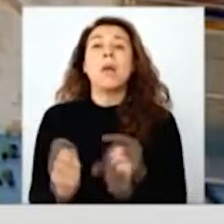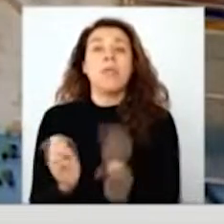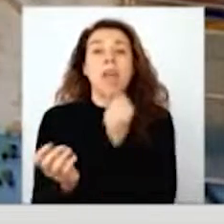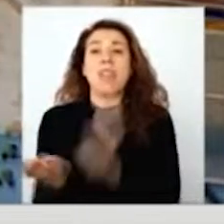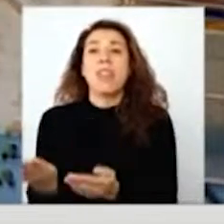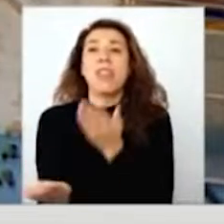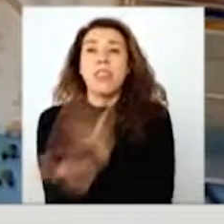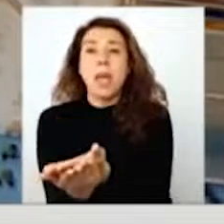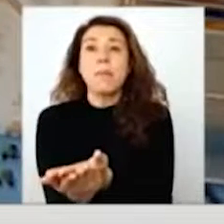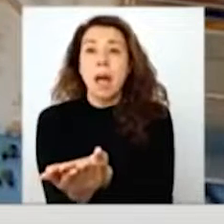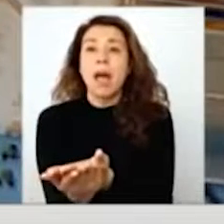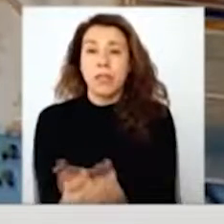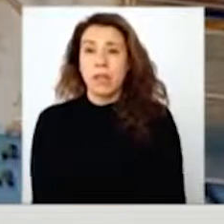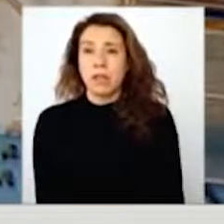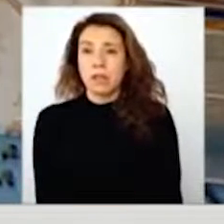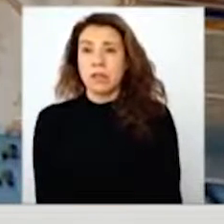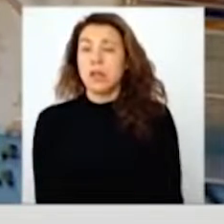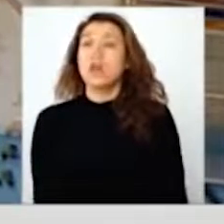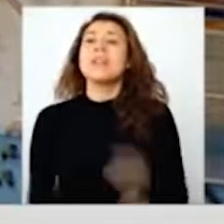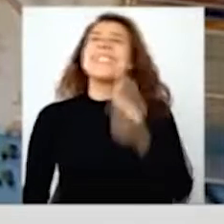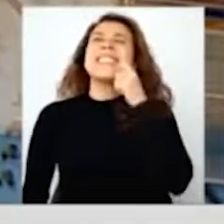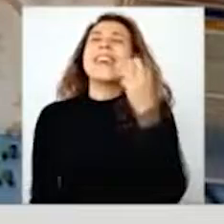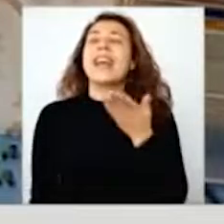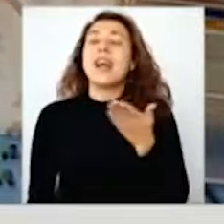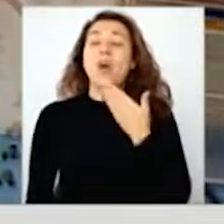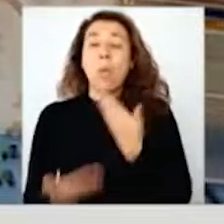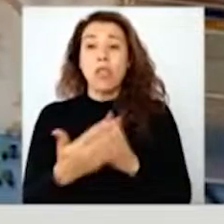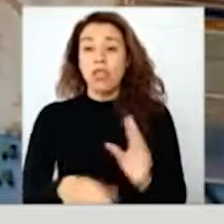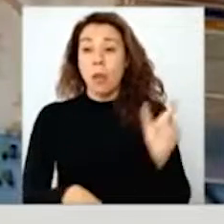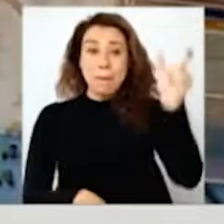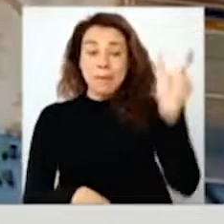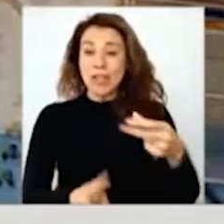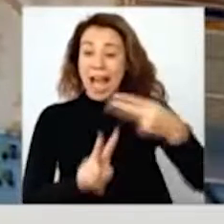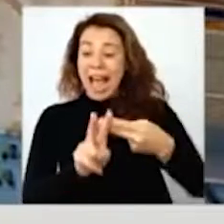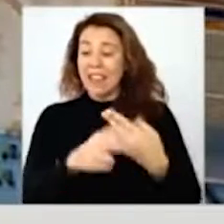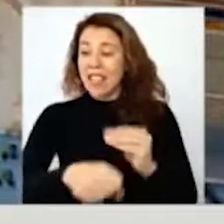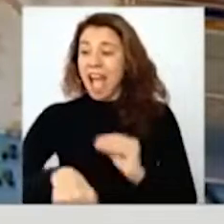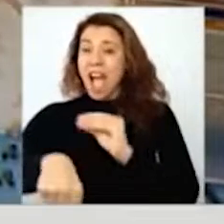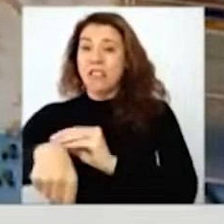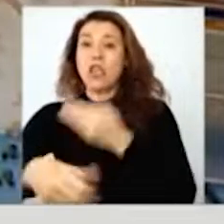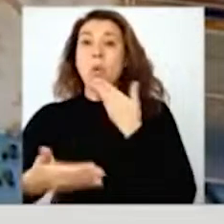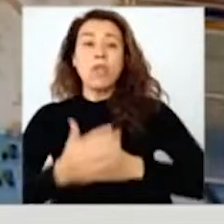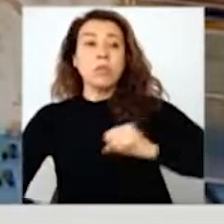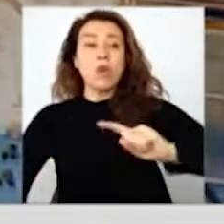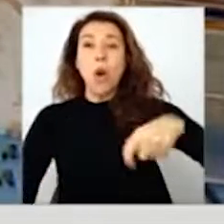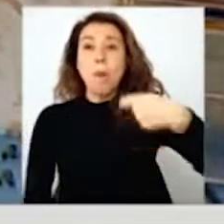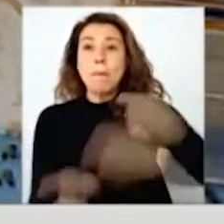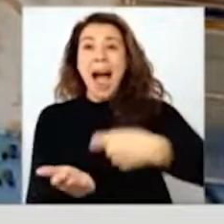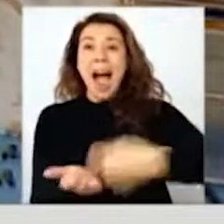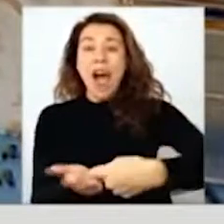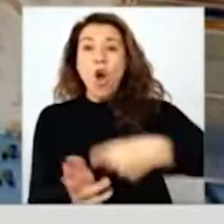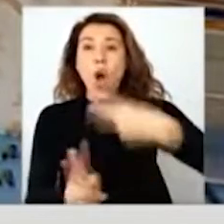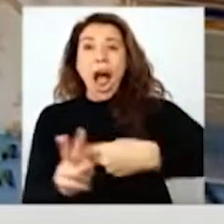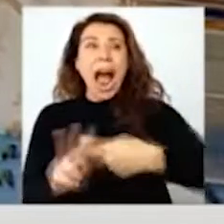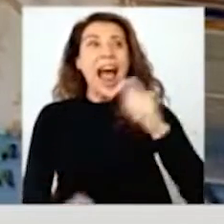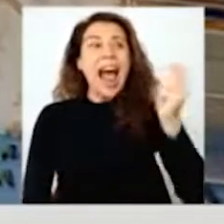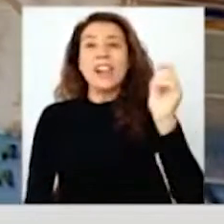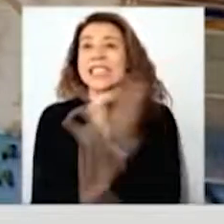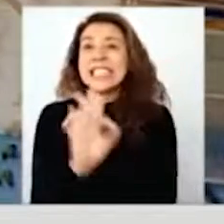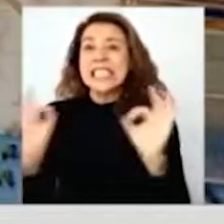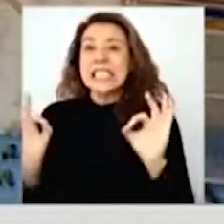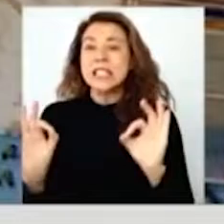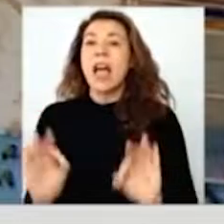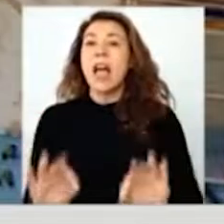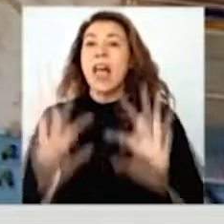una vez que ha notificado el arrendatario por el no pago del arriendo tendrá diez días para pagar